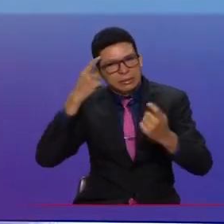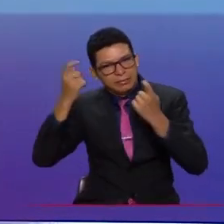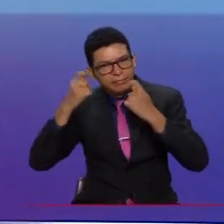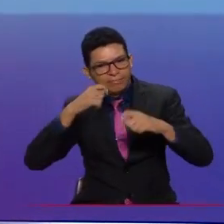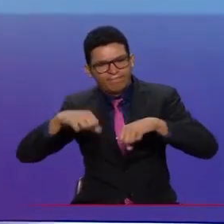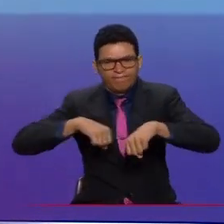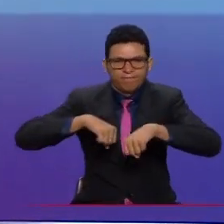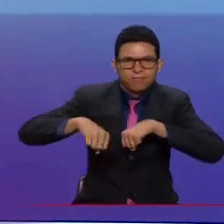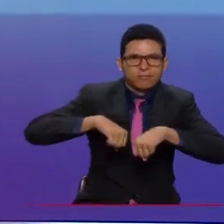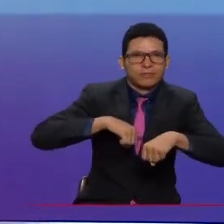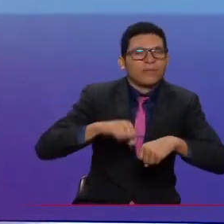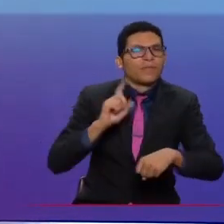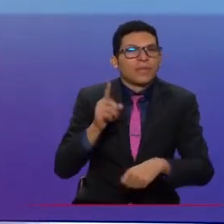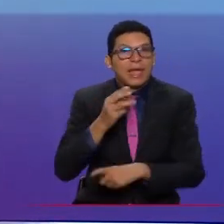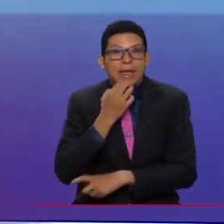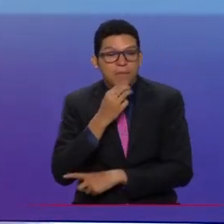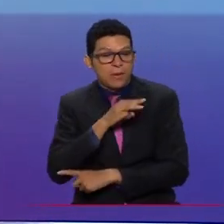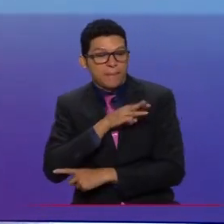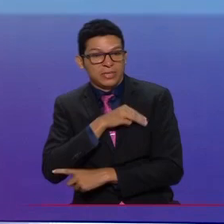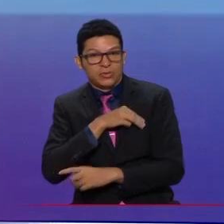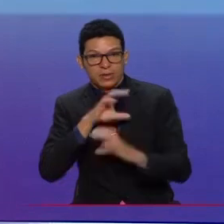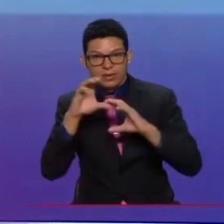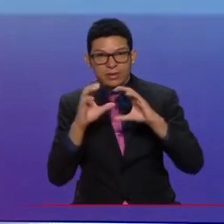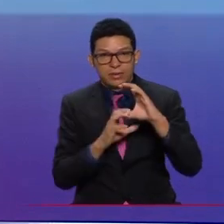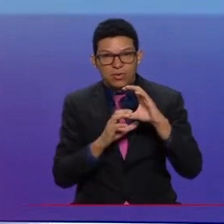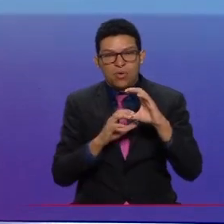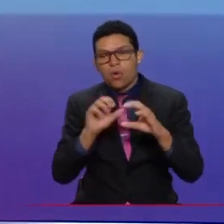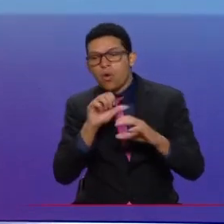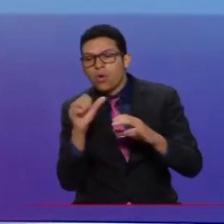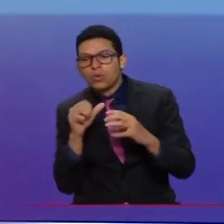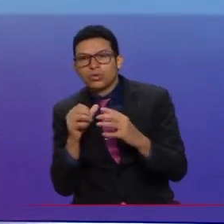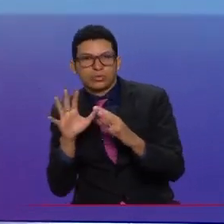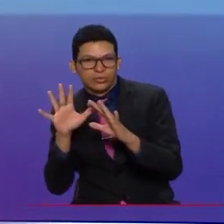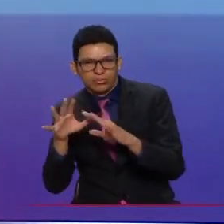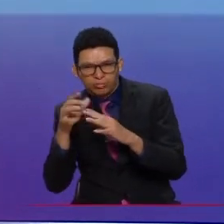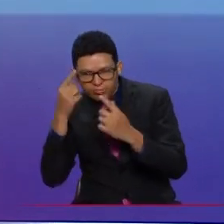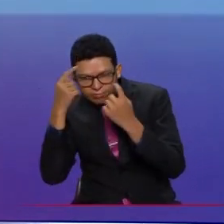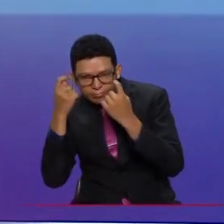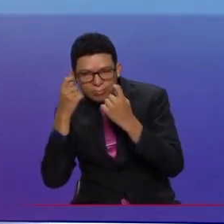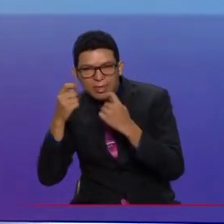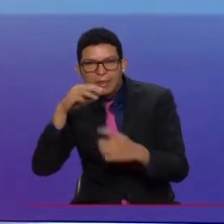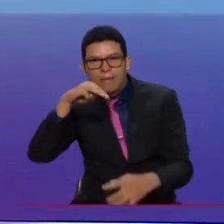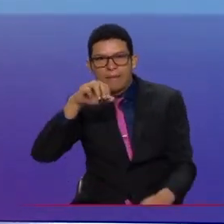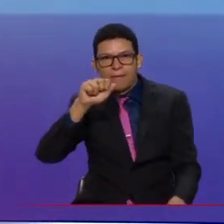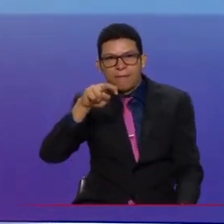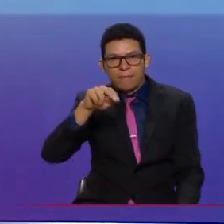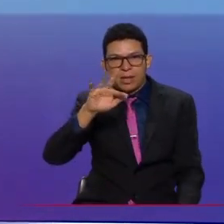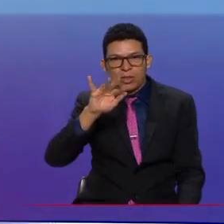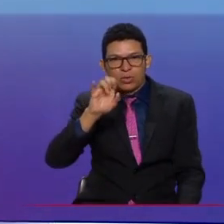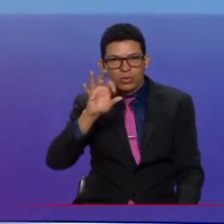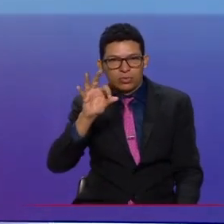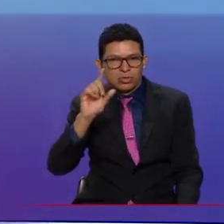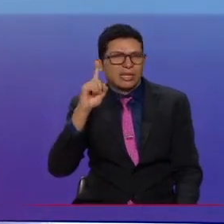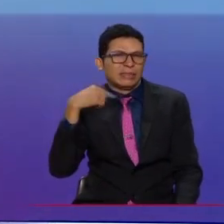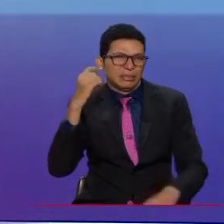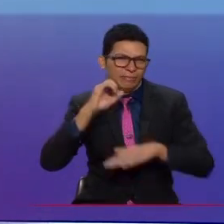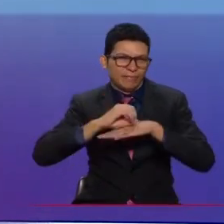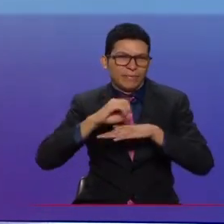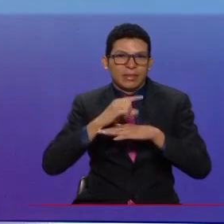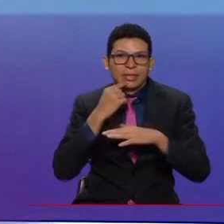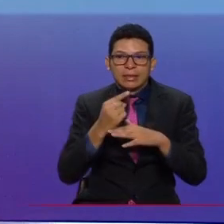estrategias, como es la misión Cauca y la operación Mantus. Sin embargo, diferentes sectores cuestionan su efectividad por